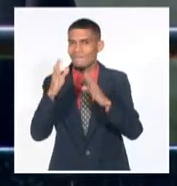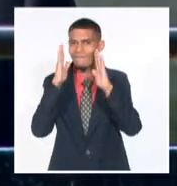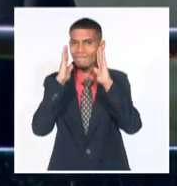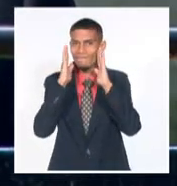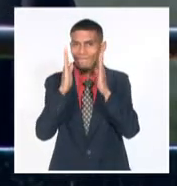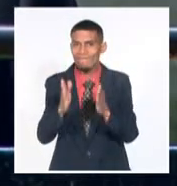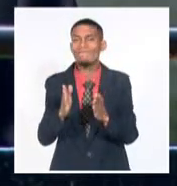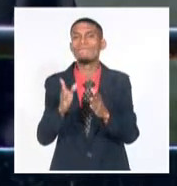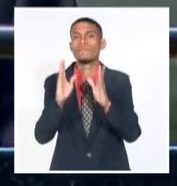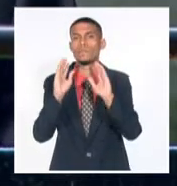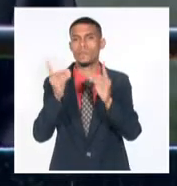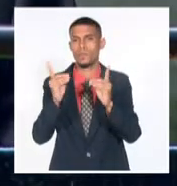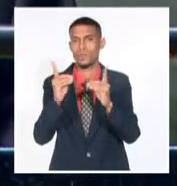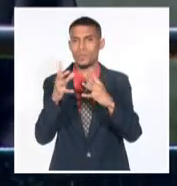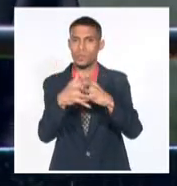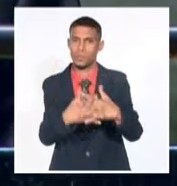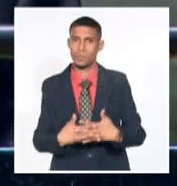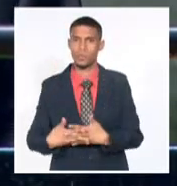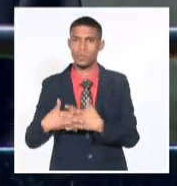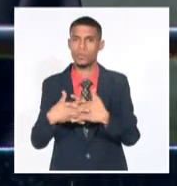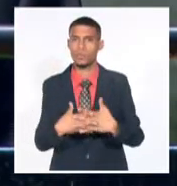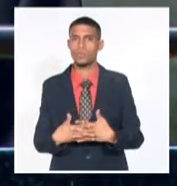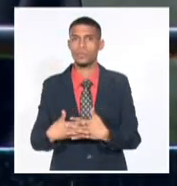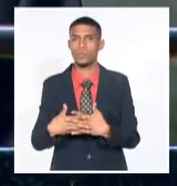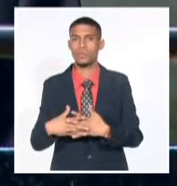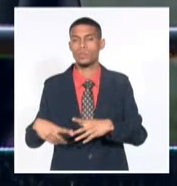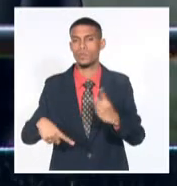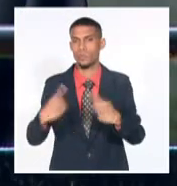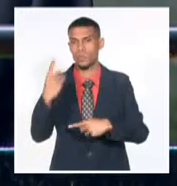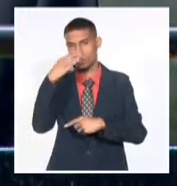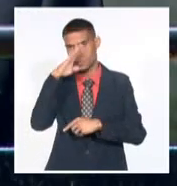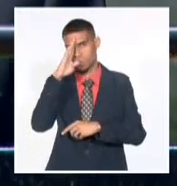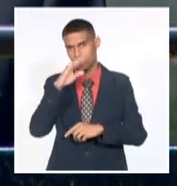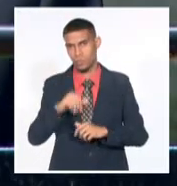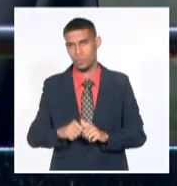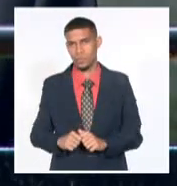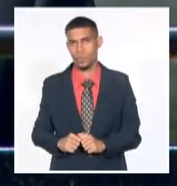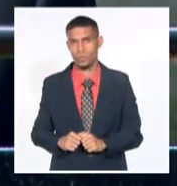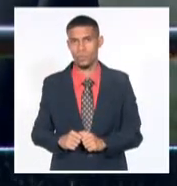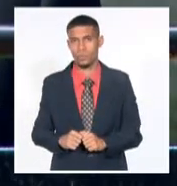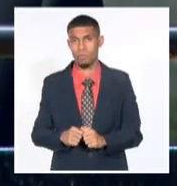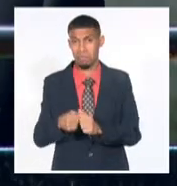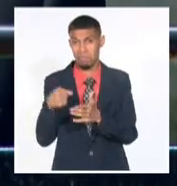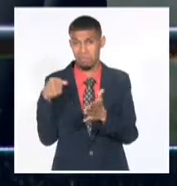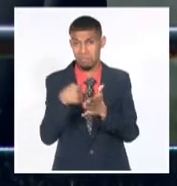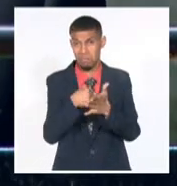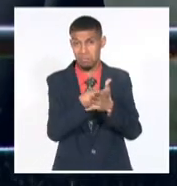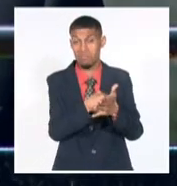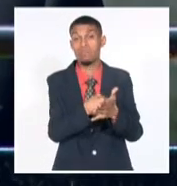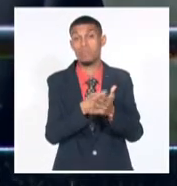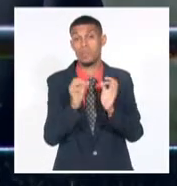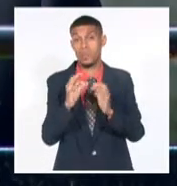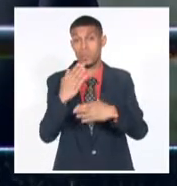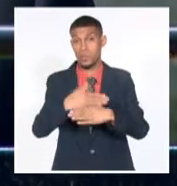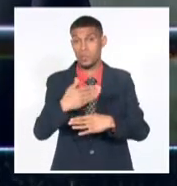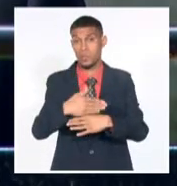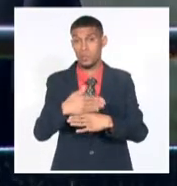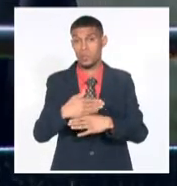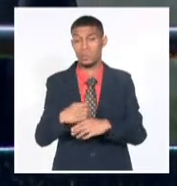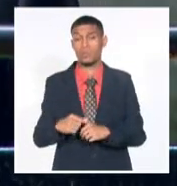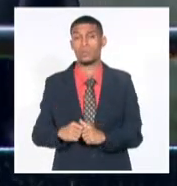la política de los Estados Unidos hacia Cuba. El impacto extraterritorial del